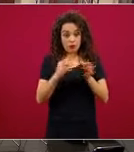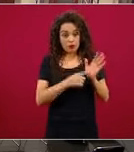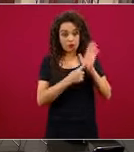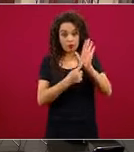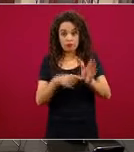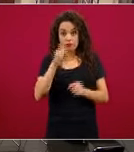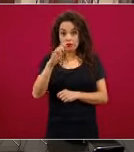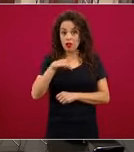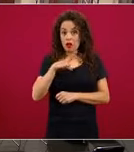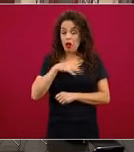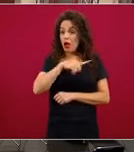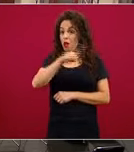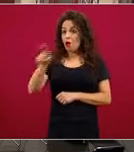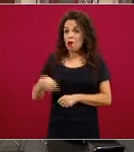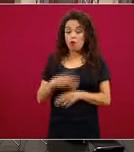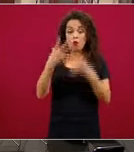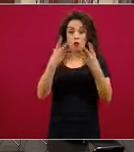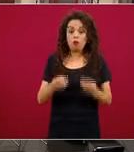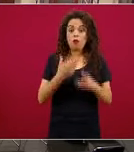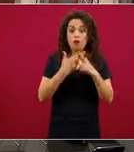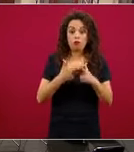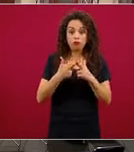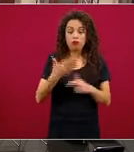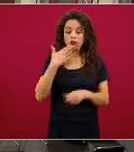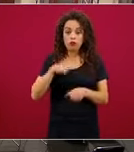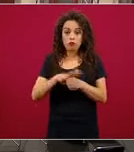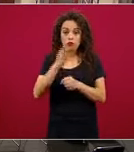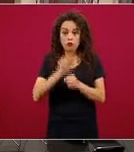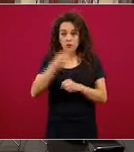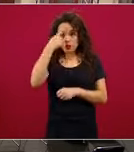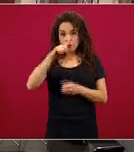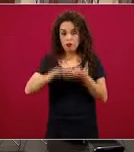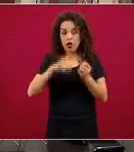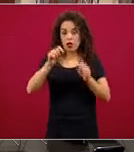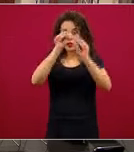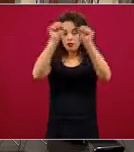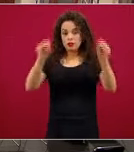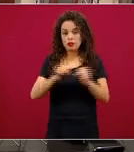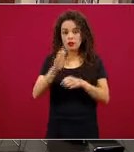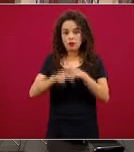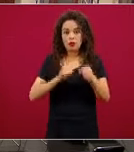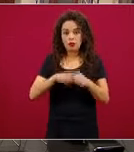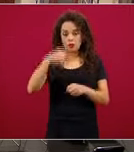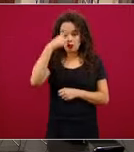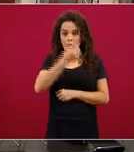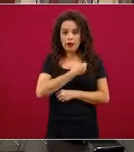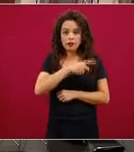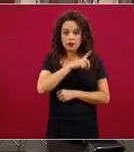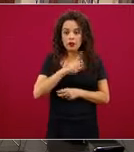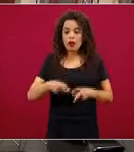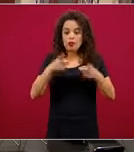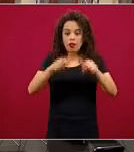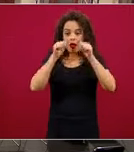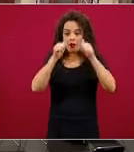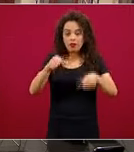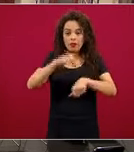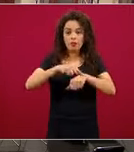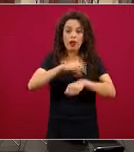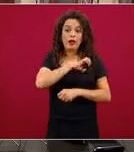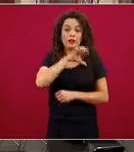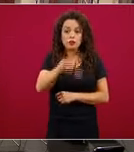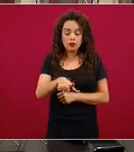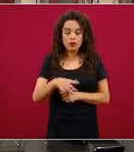respuesta que tiene nuestro sistema nacional de salud, sobre todo para poder acercar la atención médica especializada a